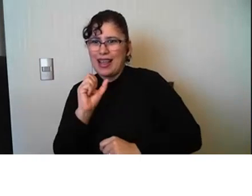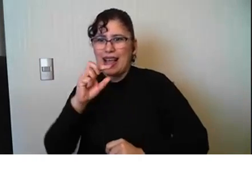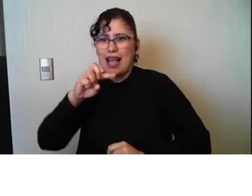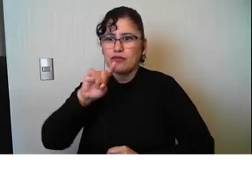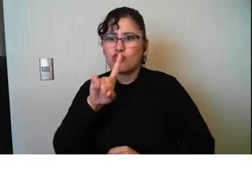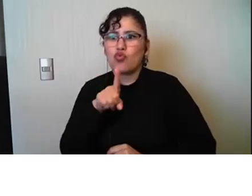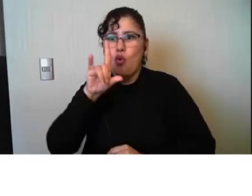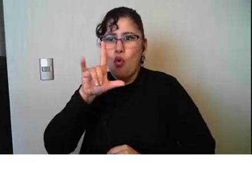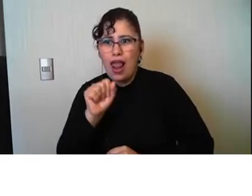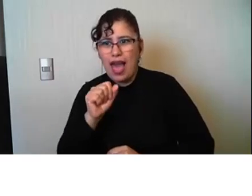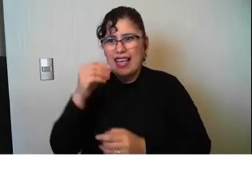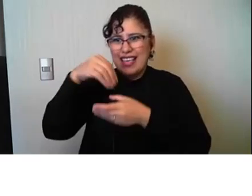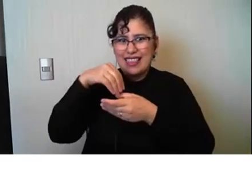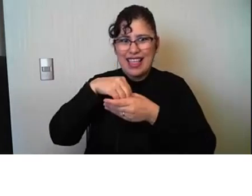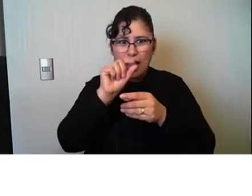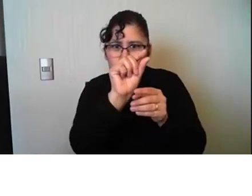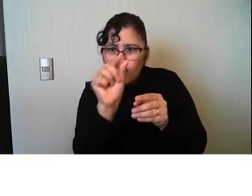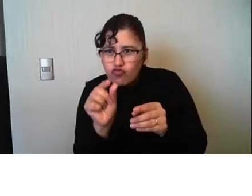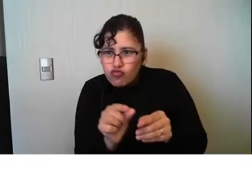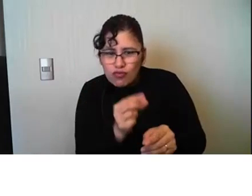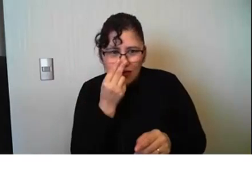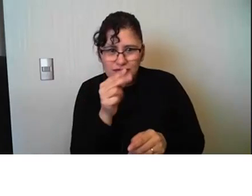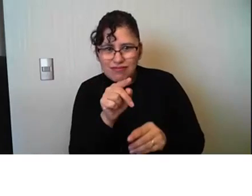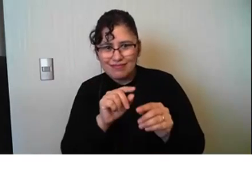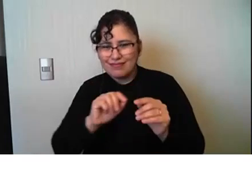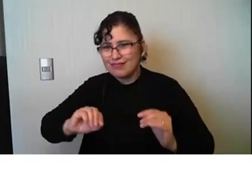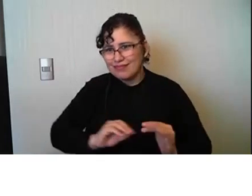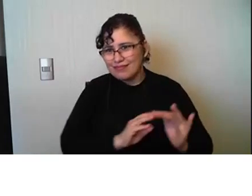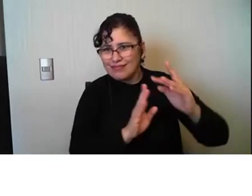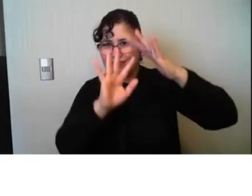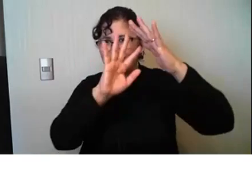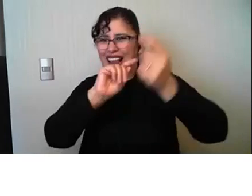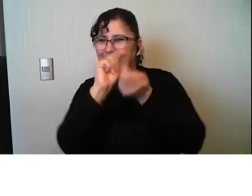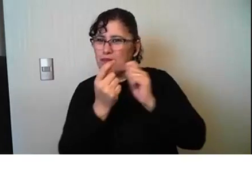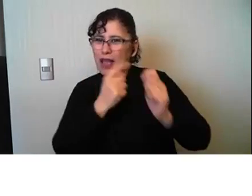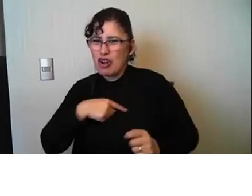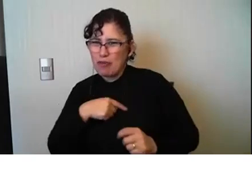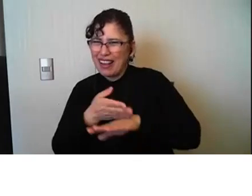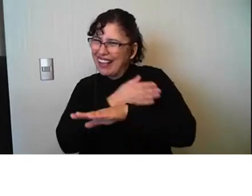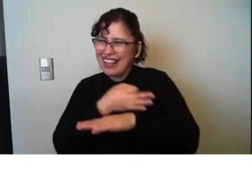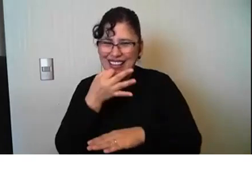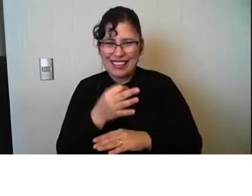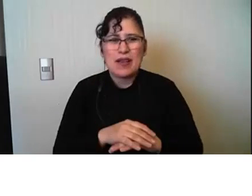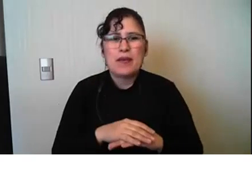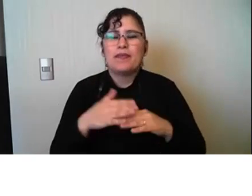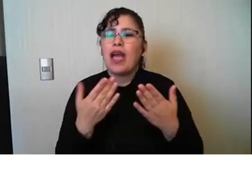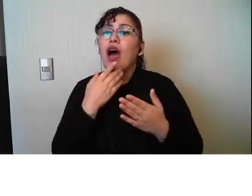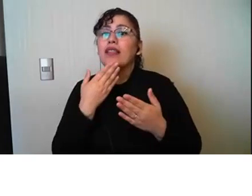interna, ¿ya? Porque estamos hablando de encéfalo, todo lo que hemos visto, tronco cefálico, es